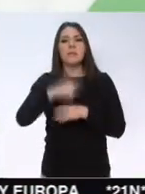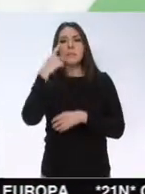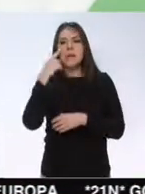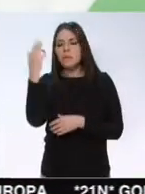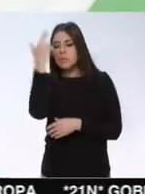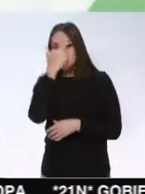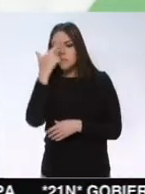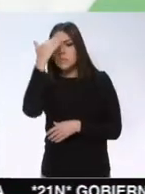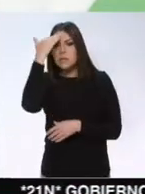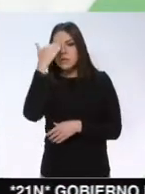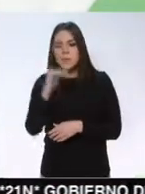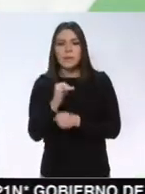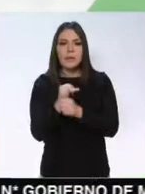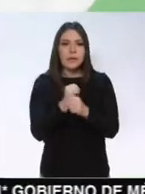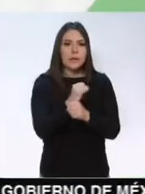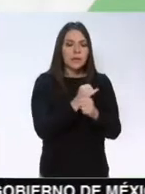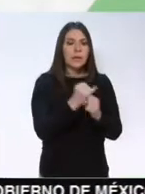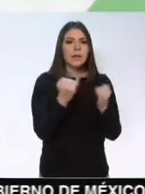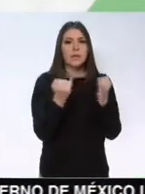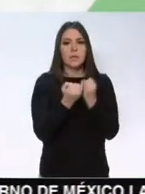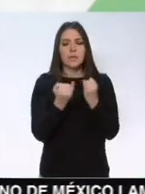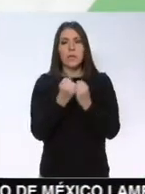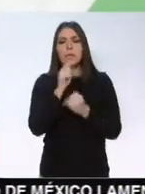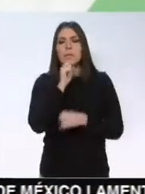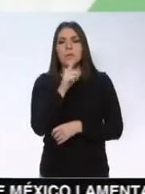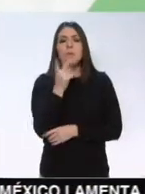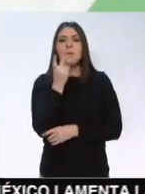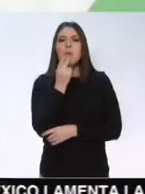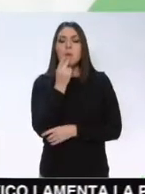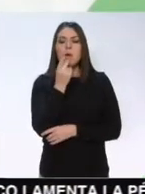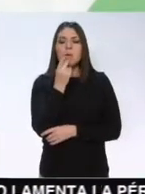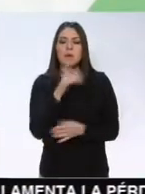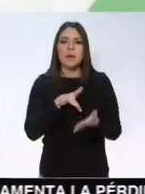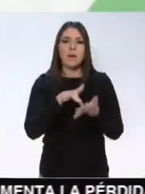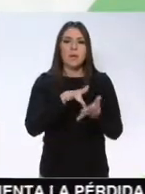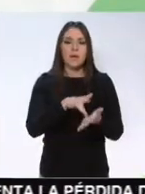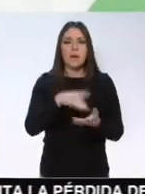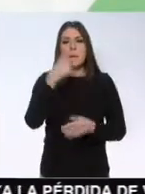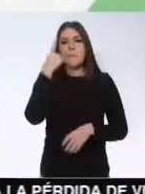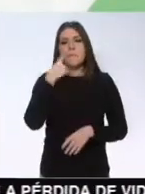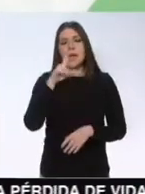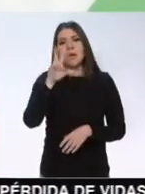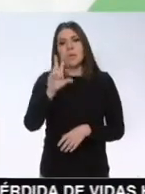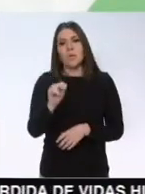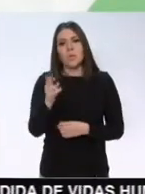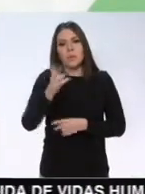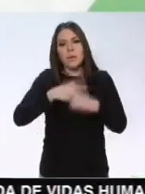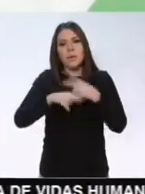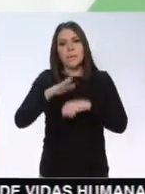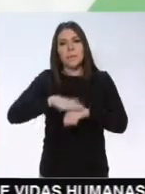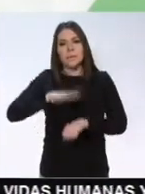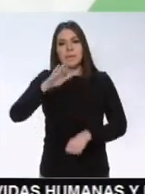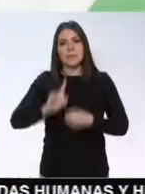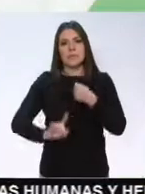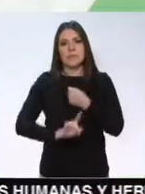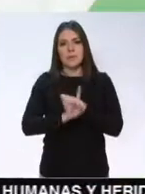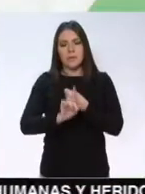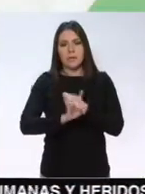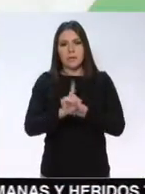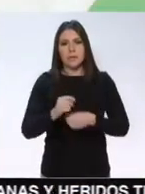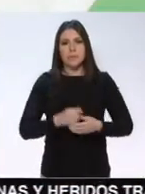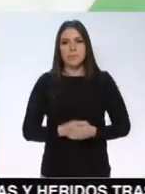por parte de los policías para inhibir, más allá de que esa es la